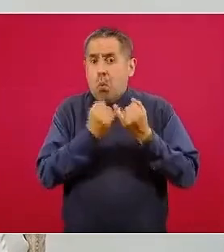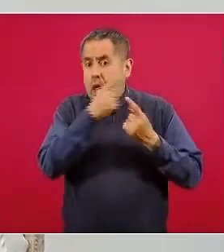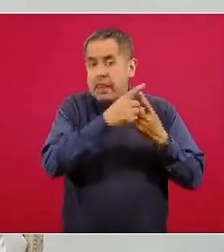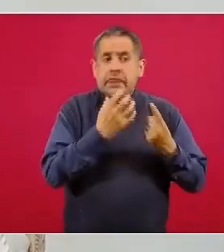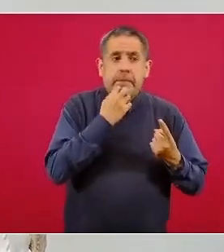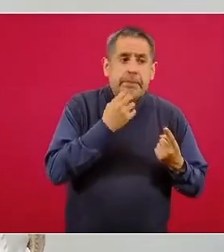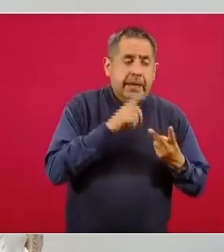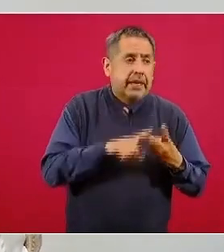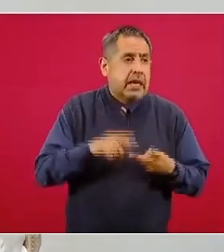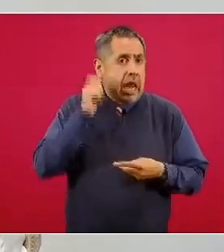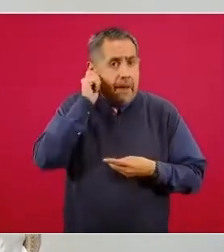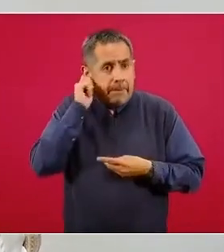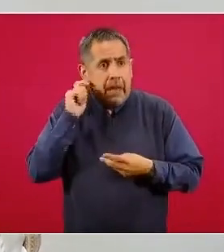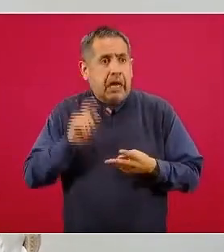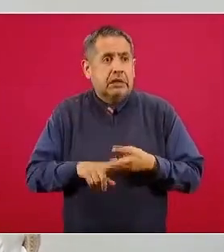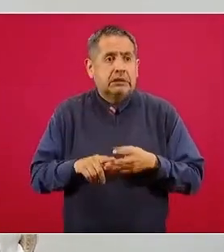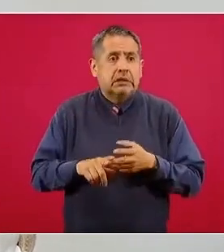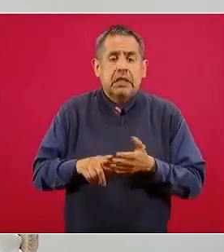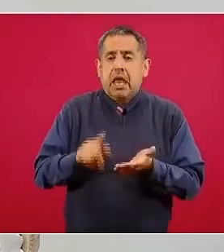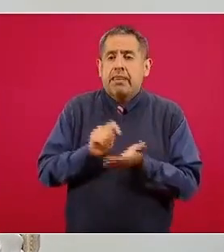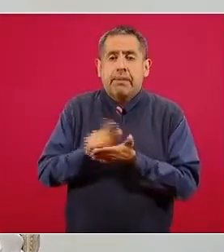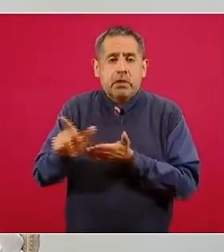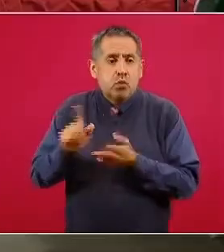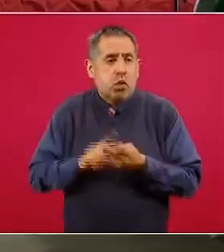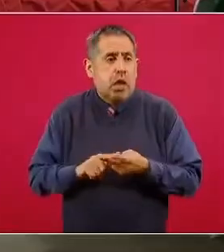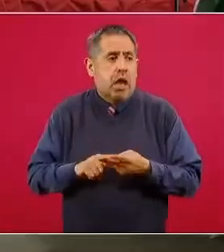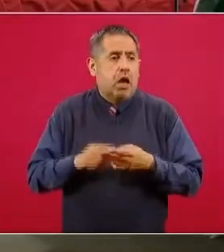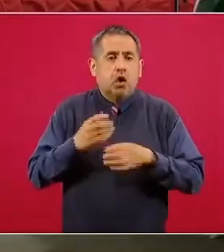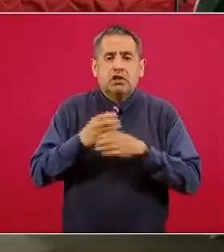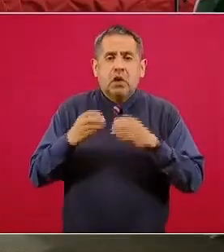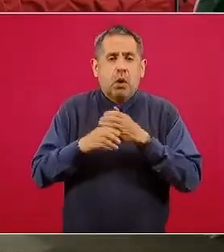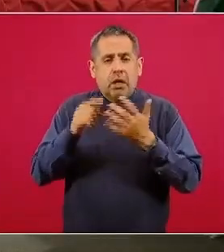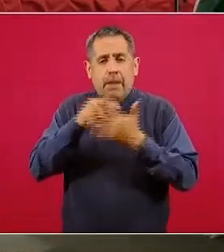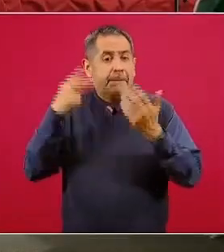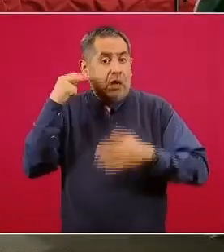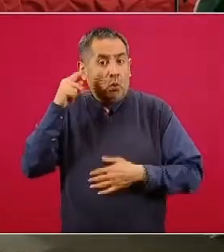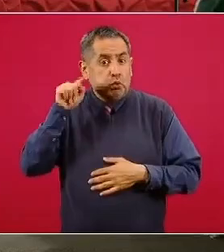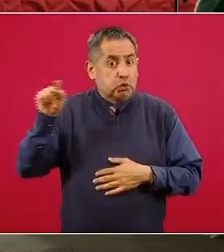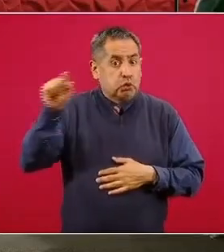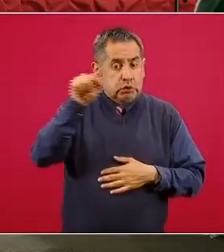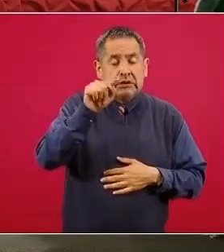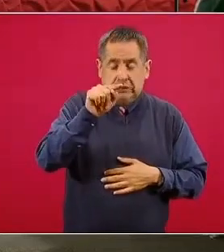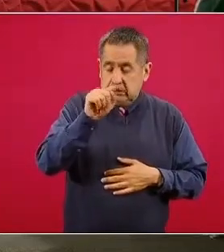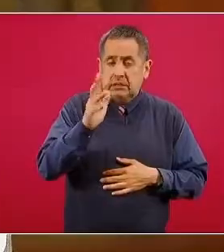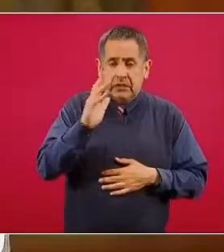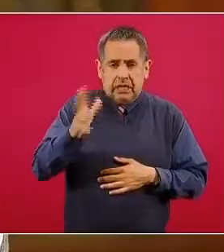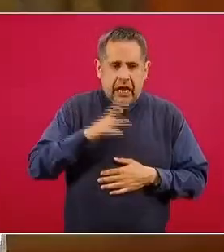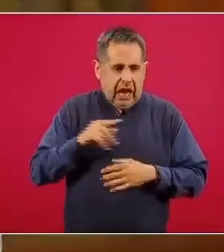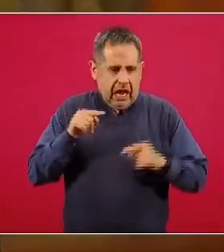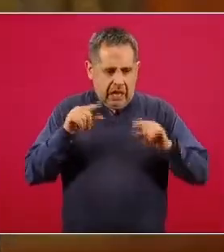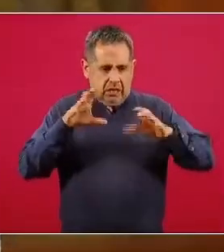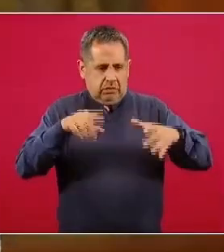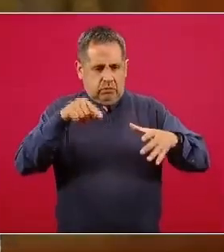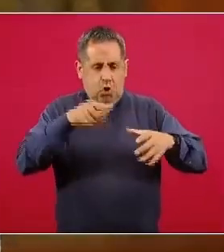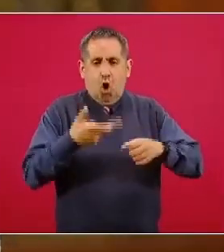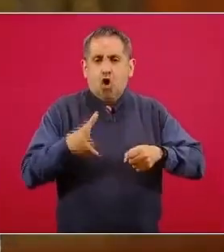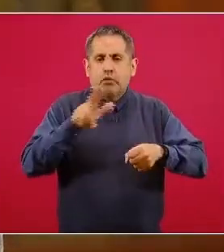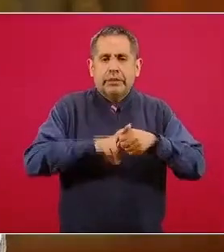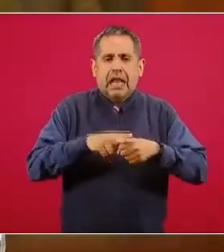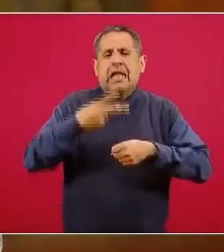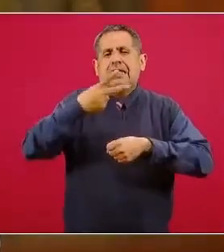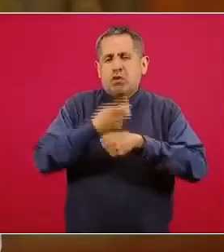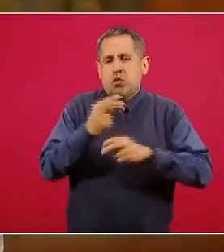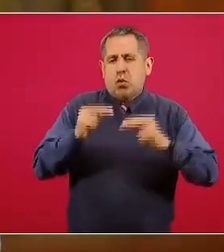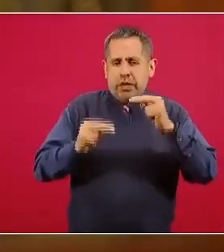en Tapachula y en Coatzacoalcos, Veracruz, en donde se hacen centros de referencia en hospitales de segundo